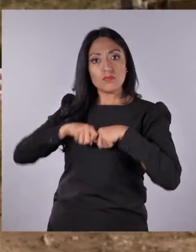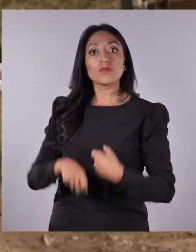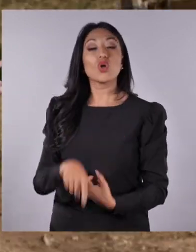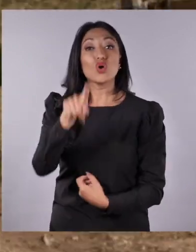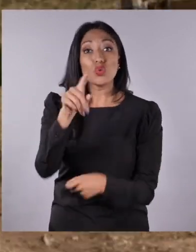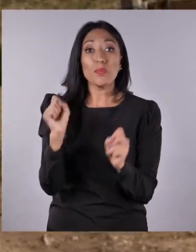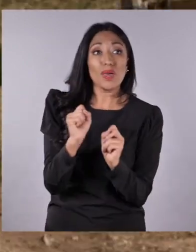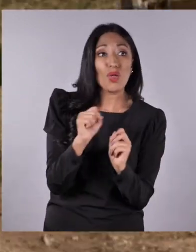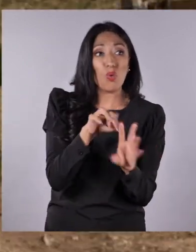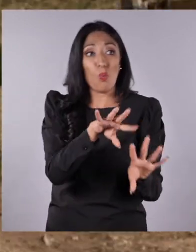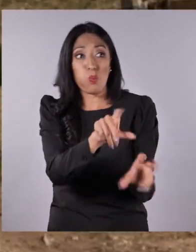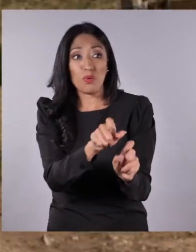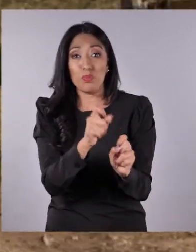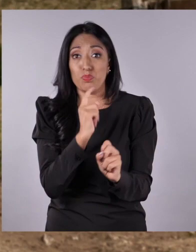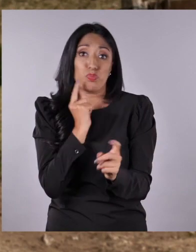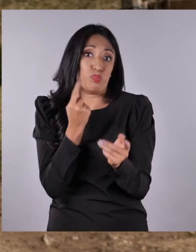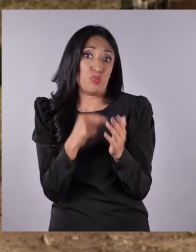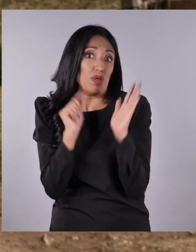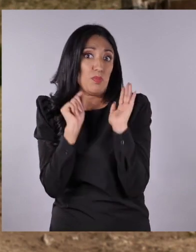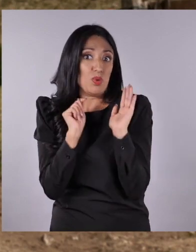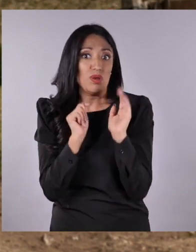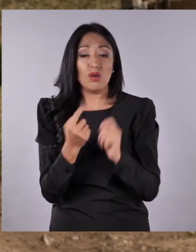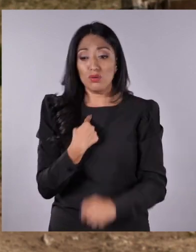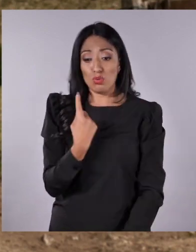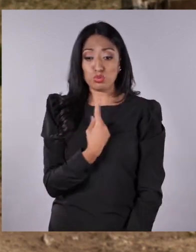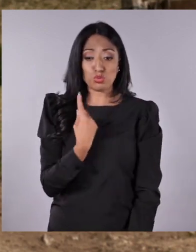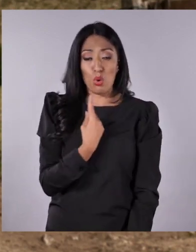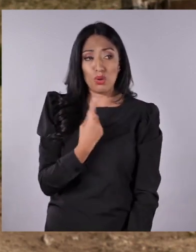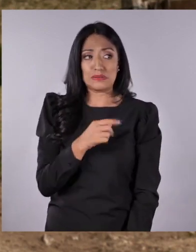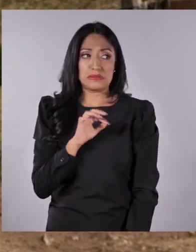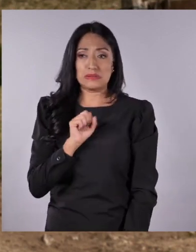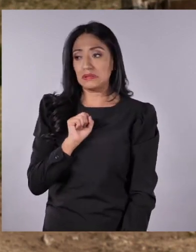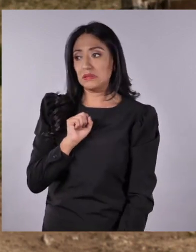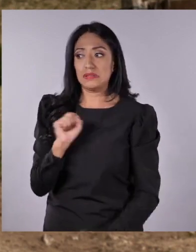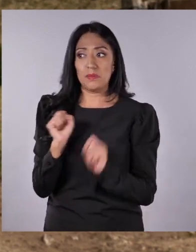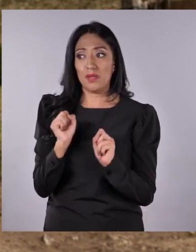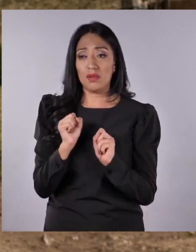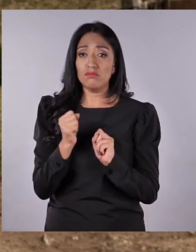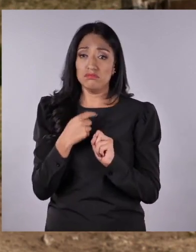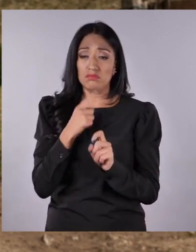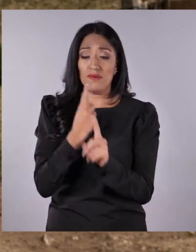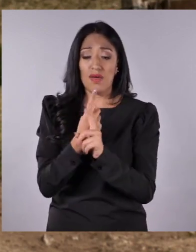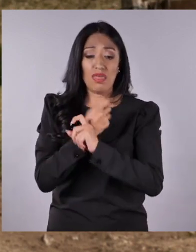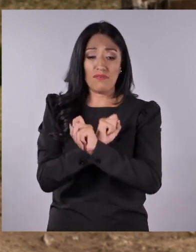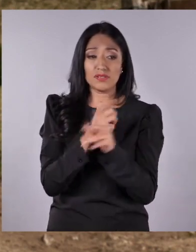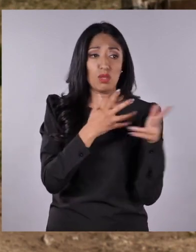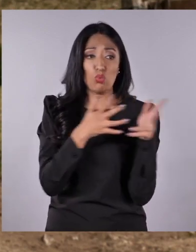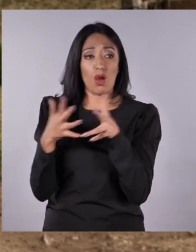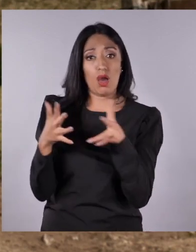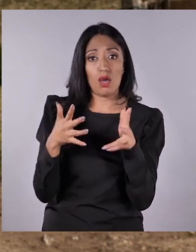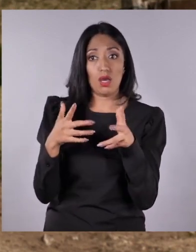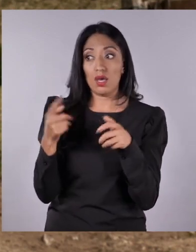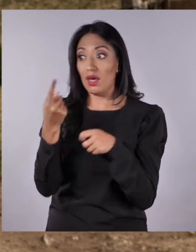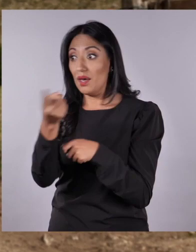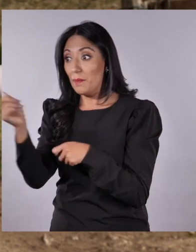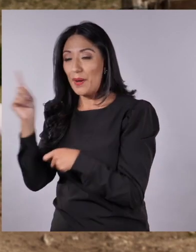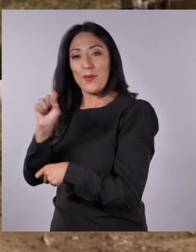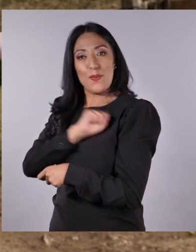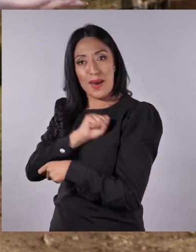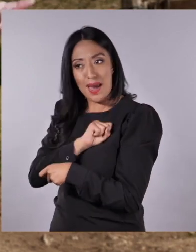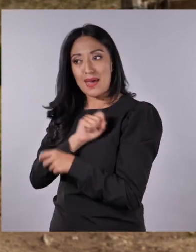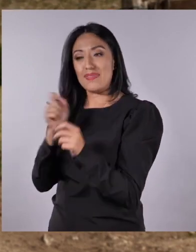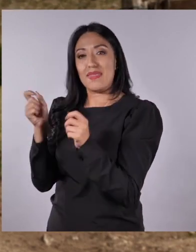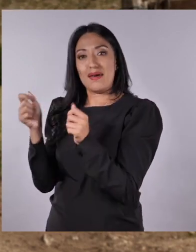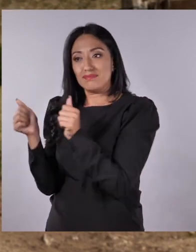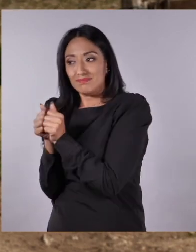Si tenemos miedo de la delincuencia, por ejemplo, y estamos solos o solas, estamos indefensos. Pero si estamos rodeados de